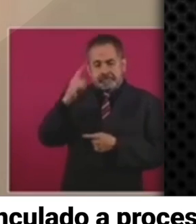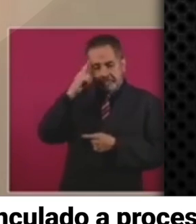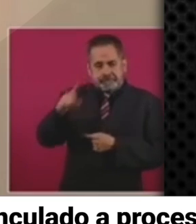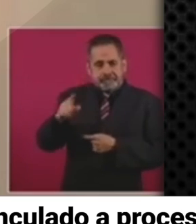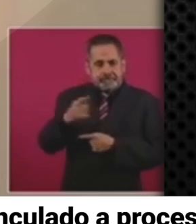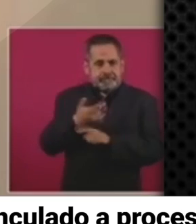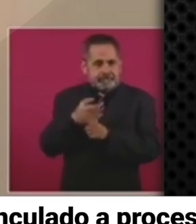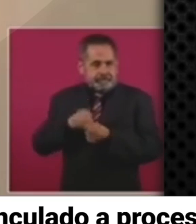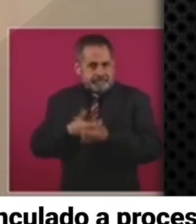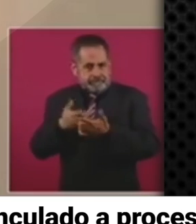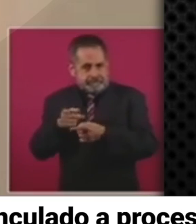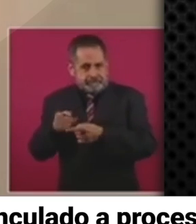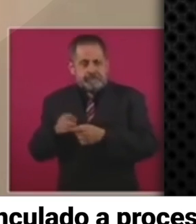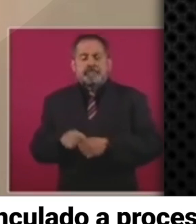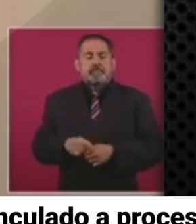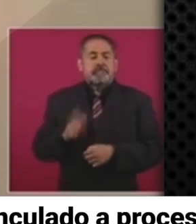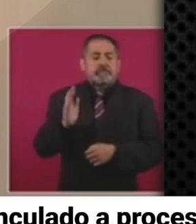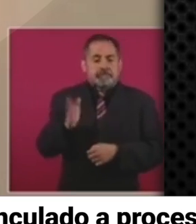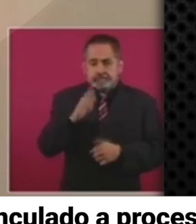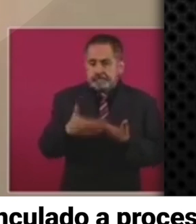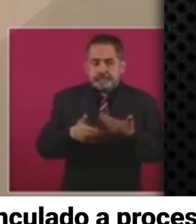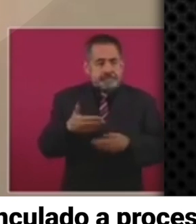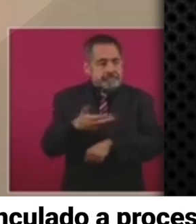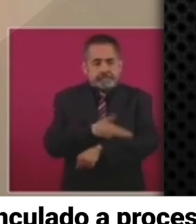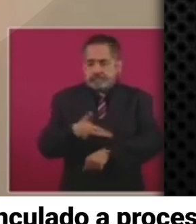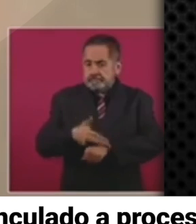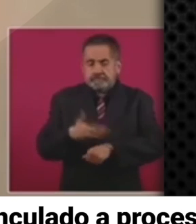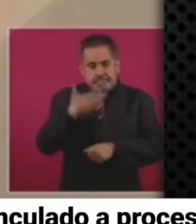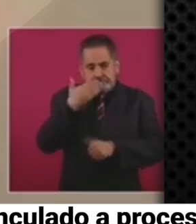de Expresión, informa que van muy avanzadas las